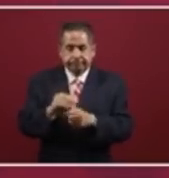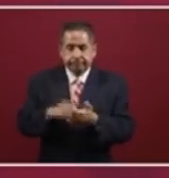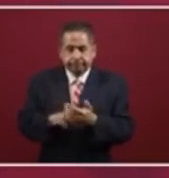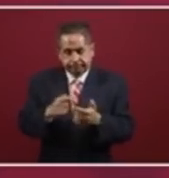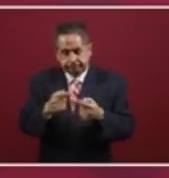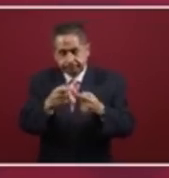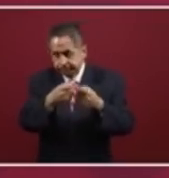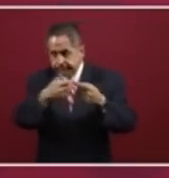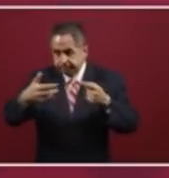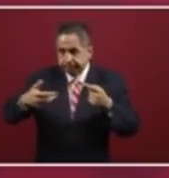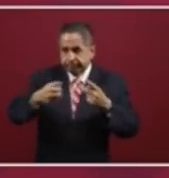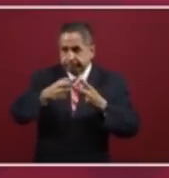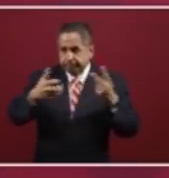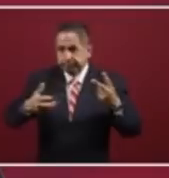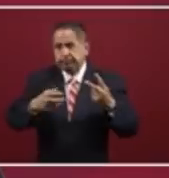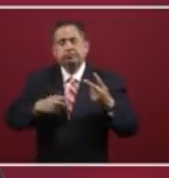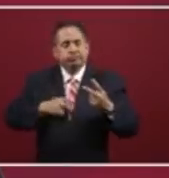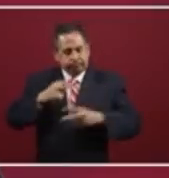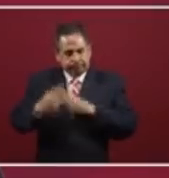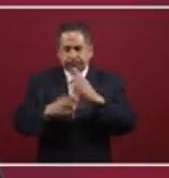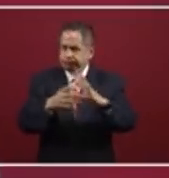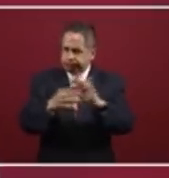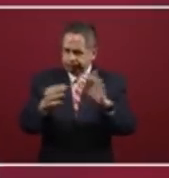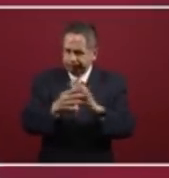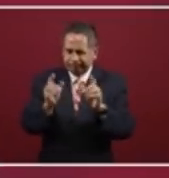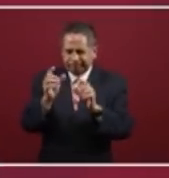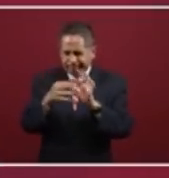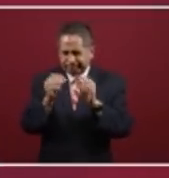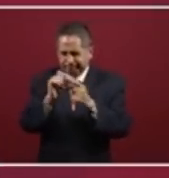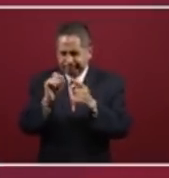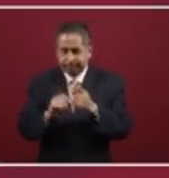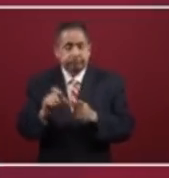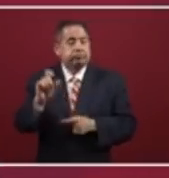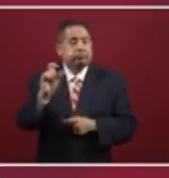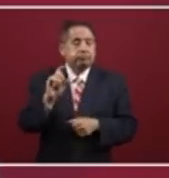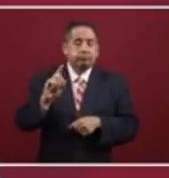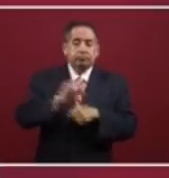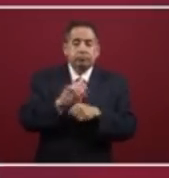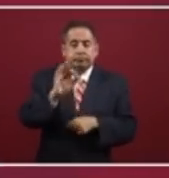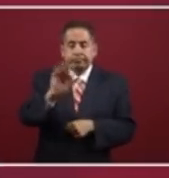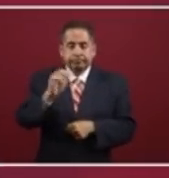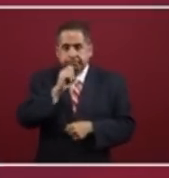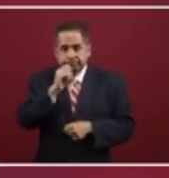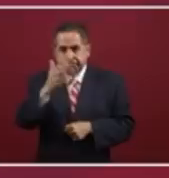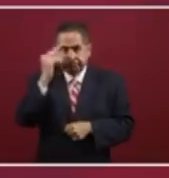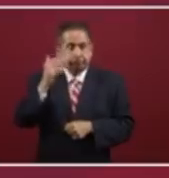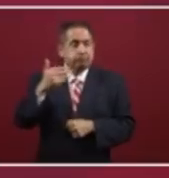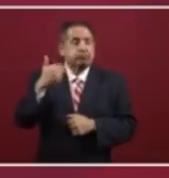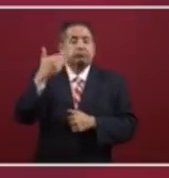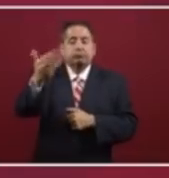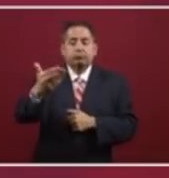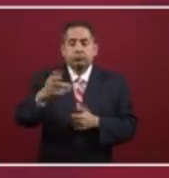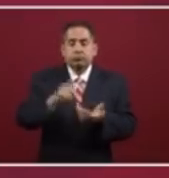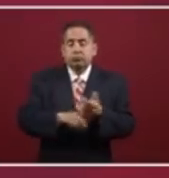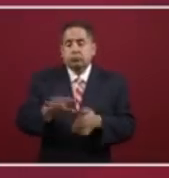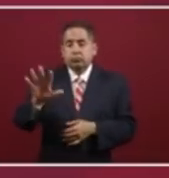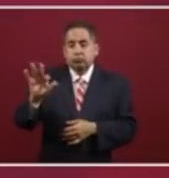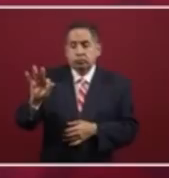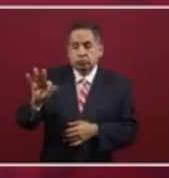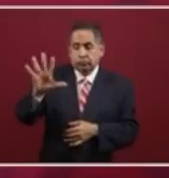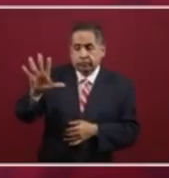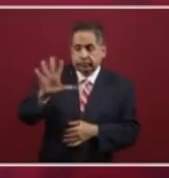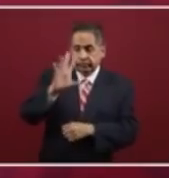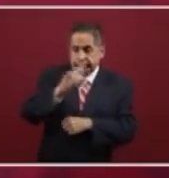exteriores marcelo ebrard calificó como difícil la negociación aunque el logro dijo fue separar el tema del comercio